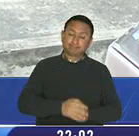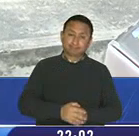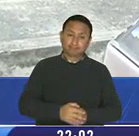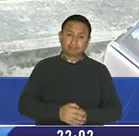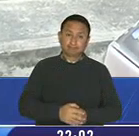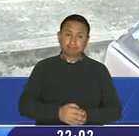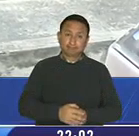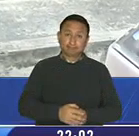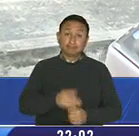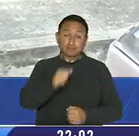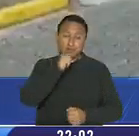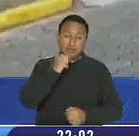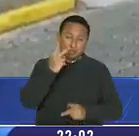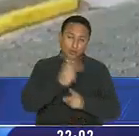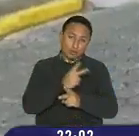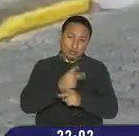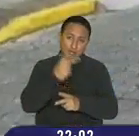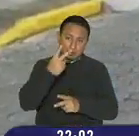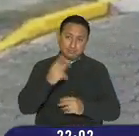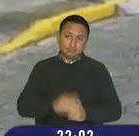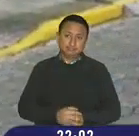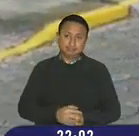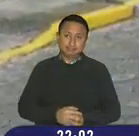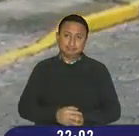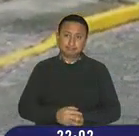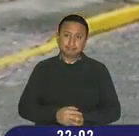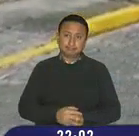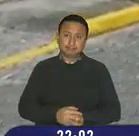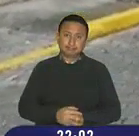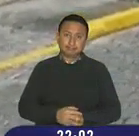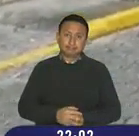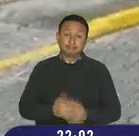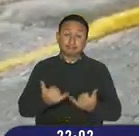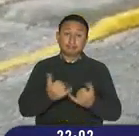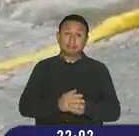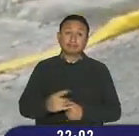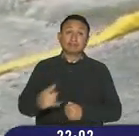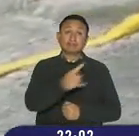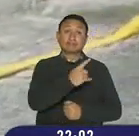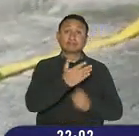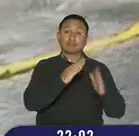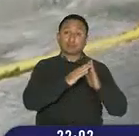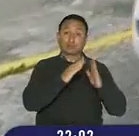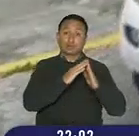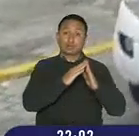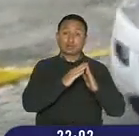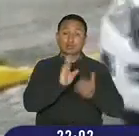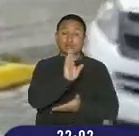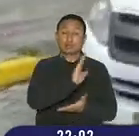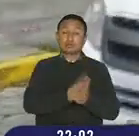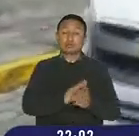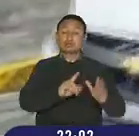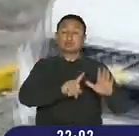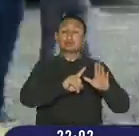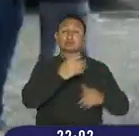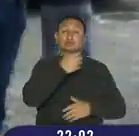digo, falta de precaución. La trágica historia se escribió en esta casa esquinera del barrio 6 de